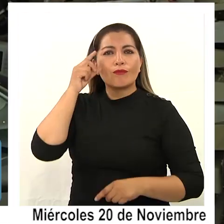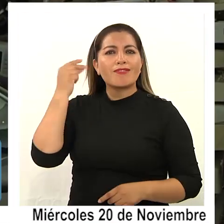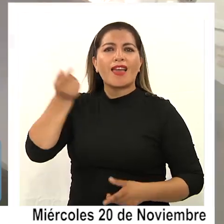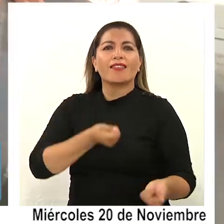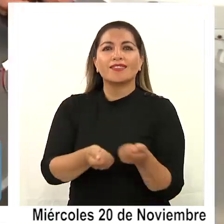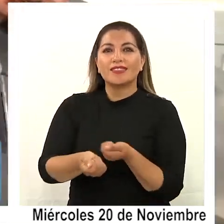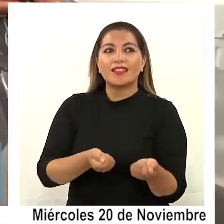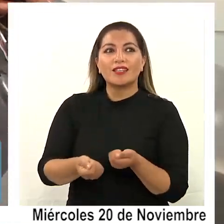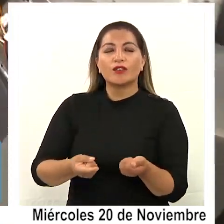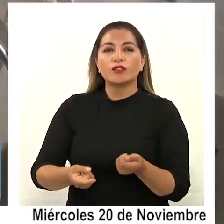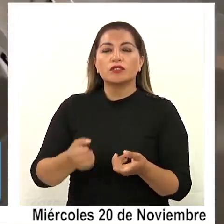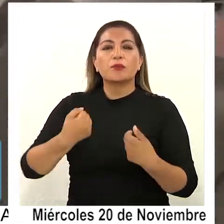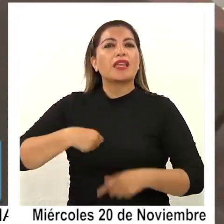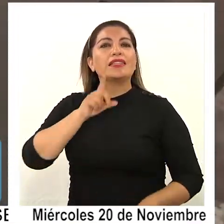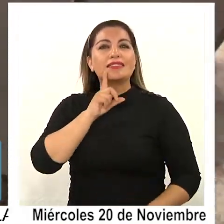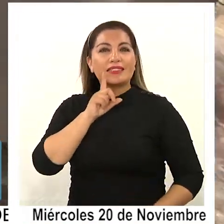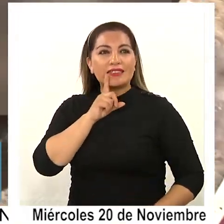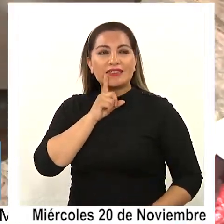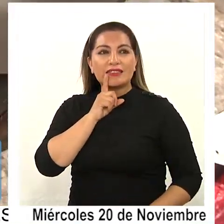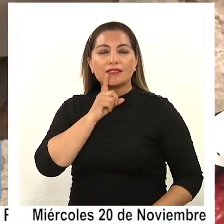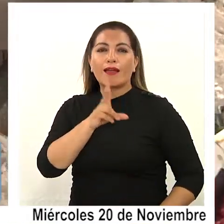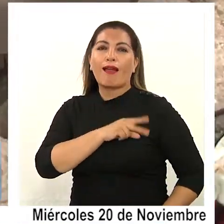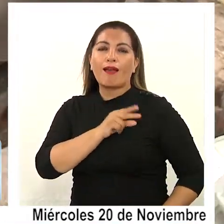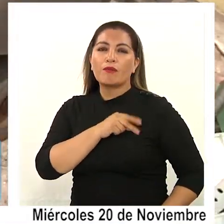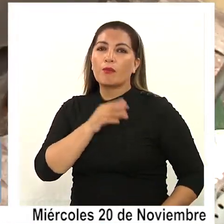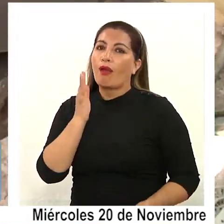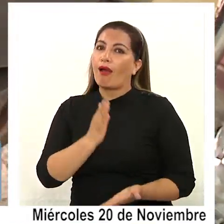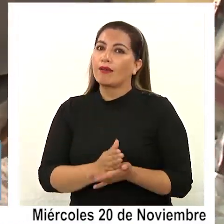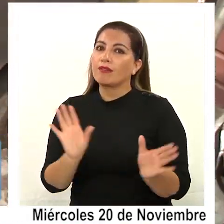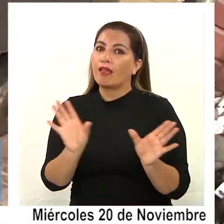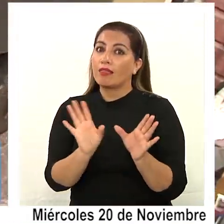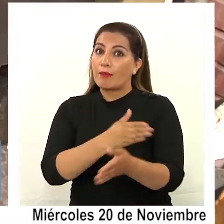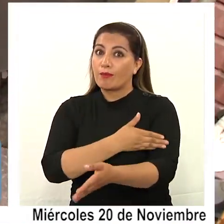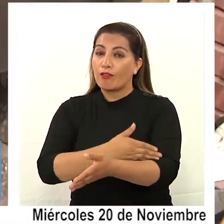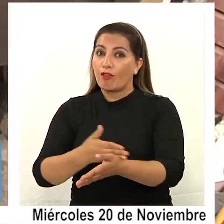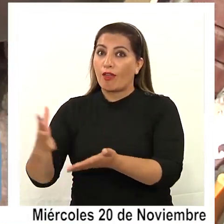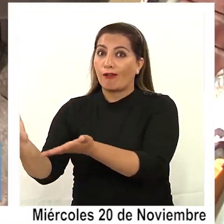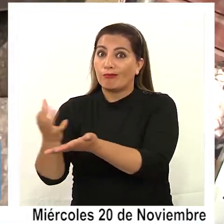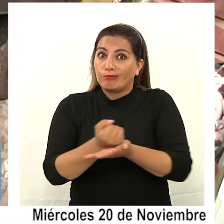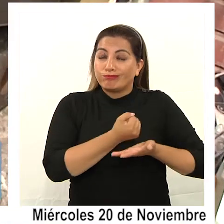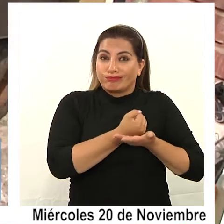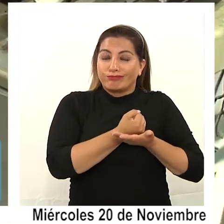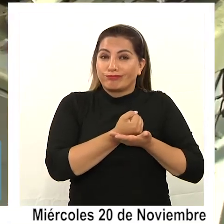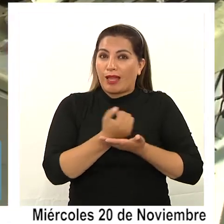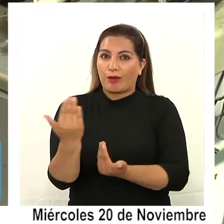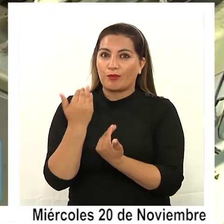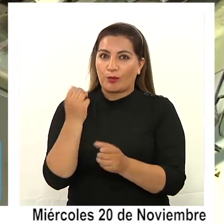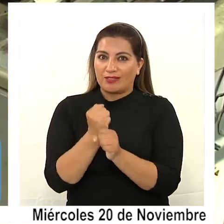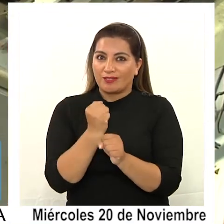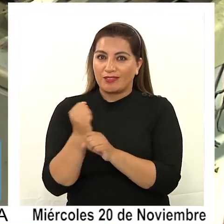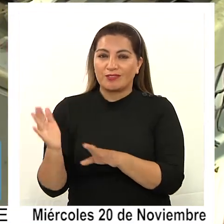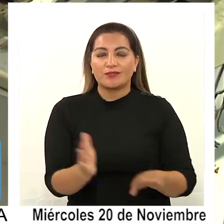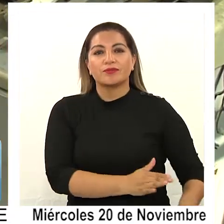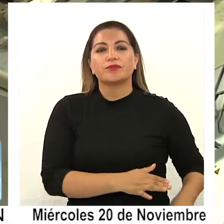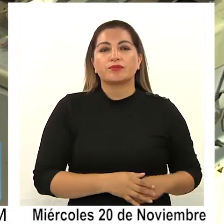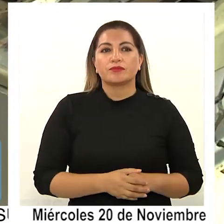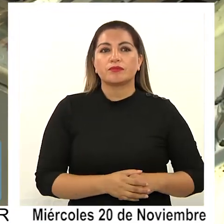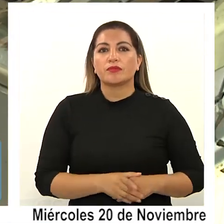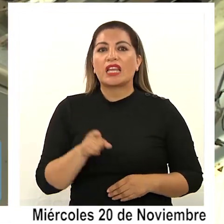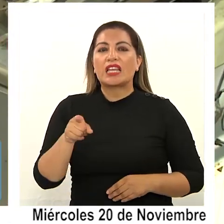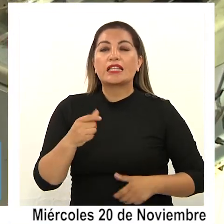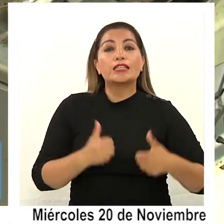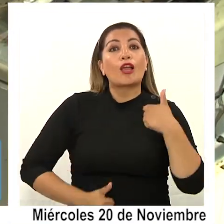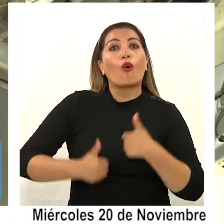de negocio y poder optar a premios de hasta 10 millones de pesos en financiamiento. Este